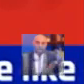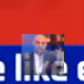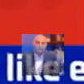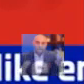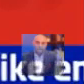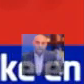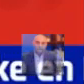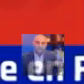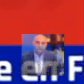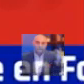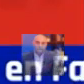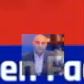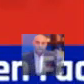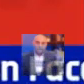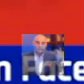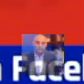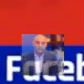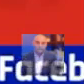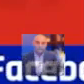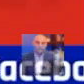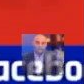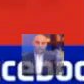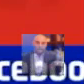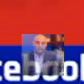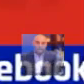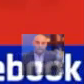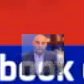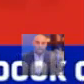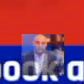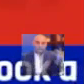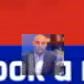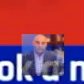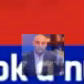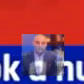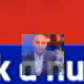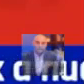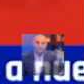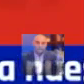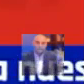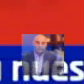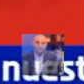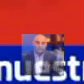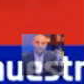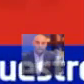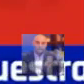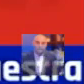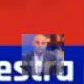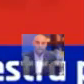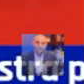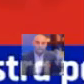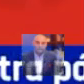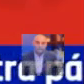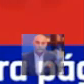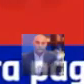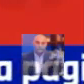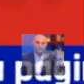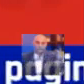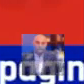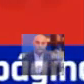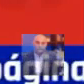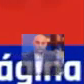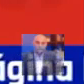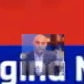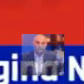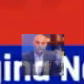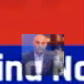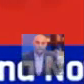darle el Águila Azteca a Jared Kushner, el yerno de Donald Trump y amigo de Luis Videgaray. Hasta en eso hay niveles